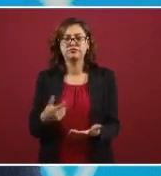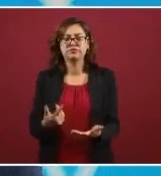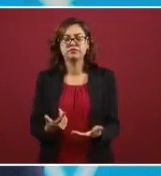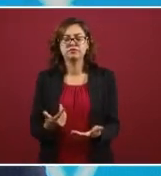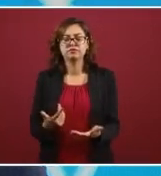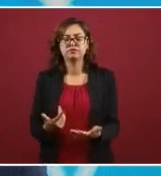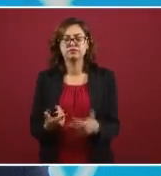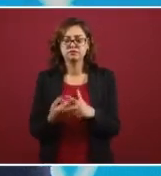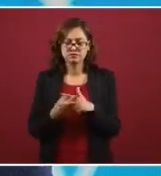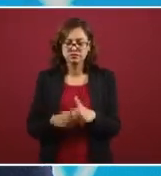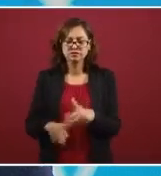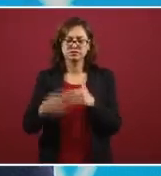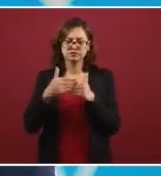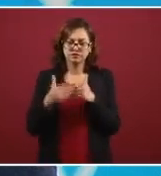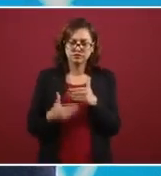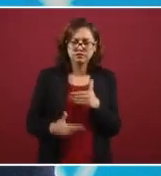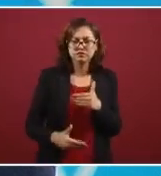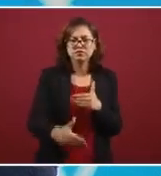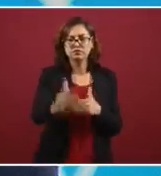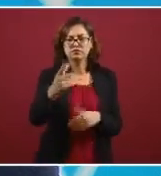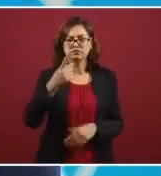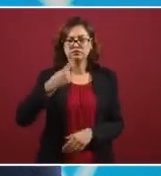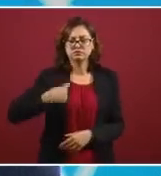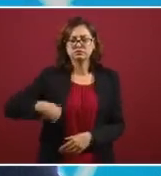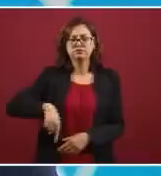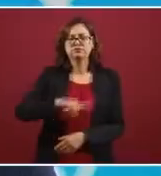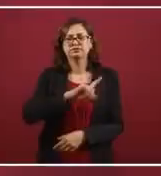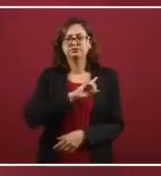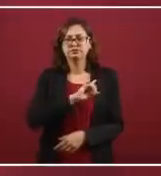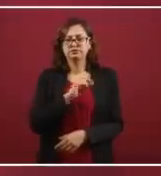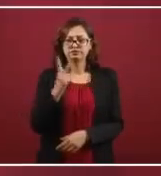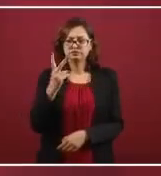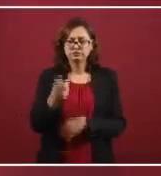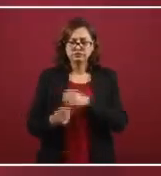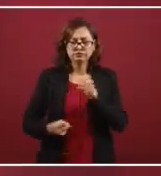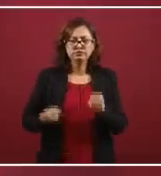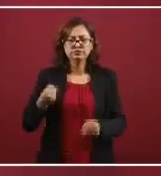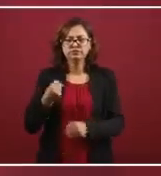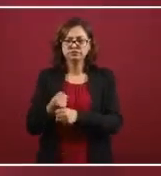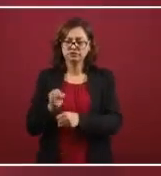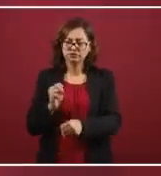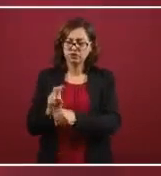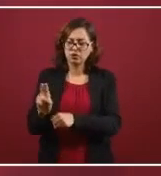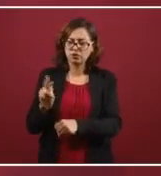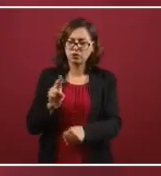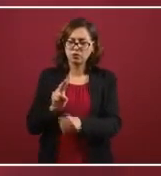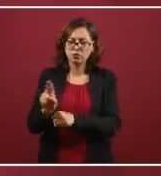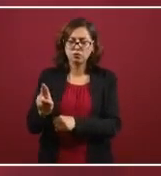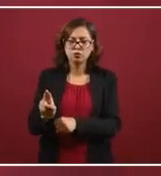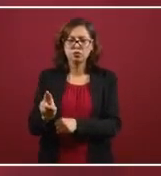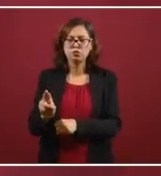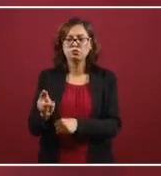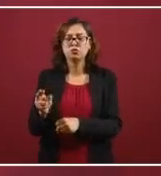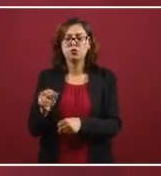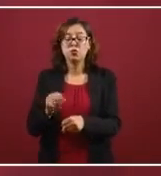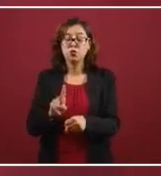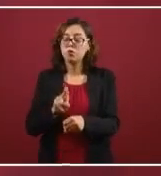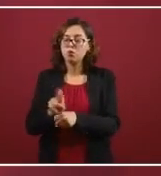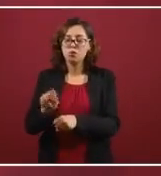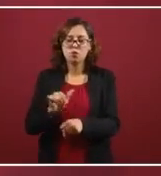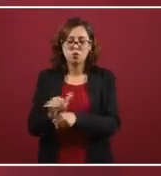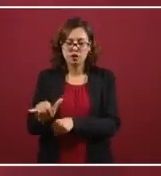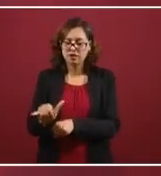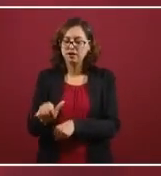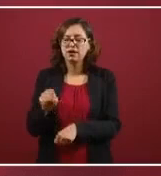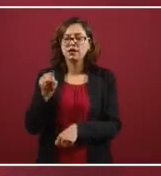partir del momento en el cual nosotros, durante 2 años, Uruguay estuvo presidiendo la